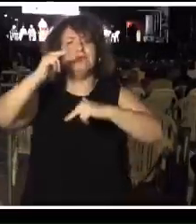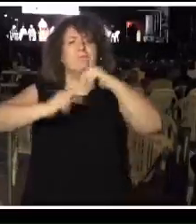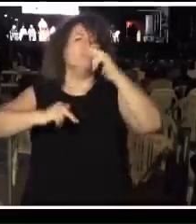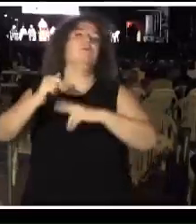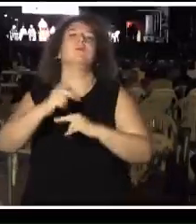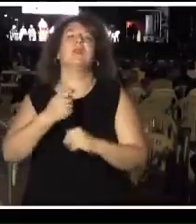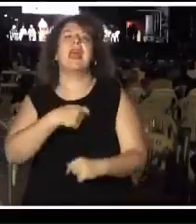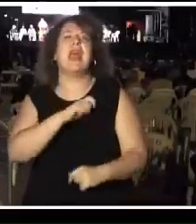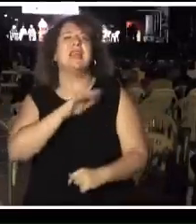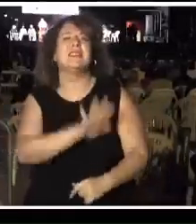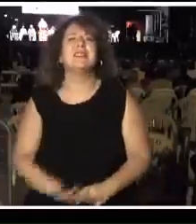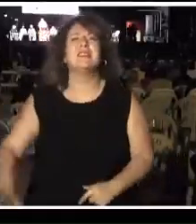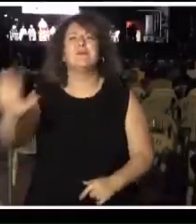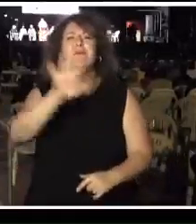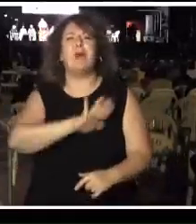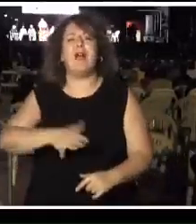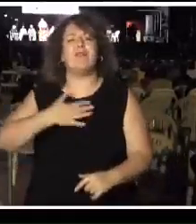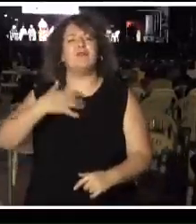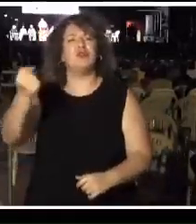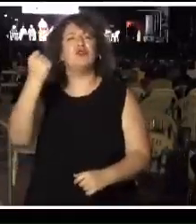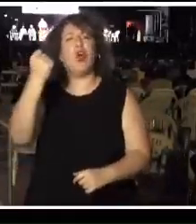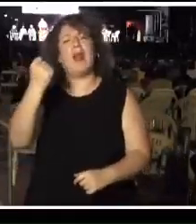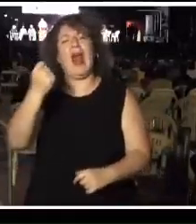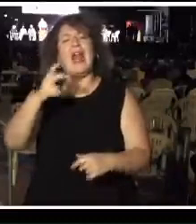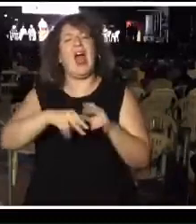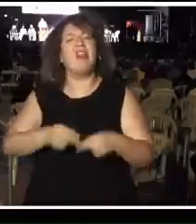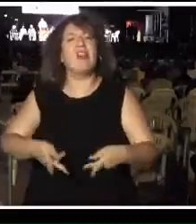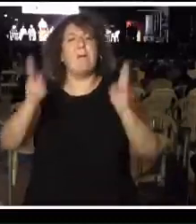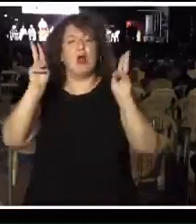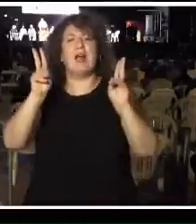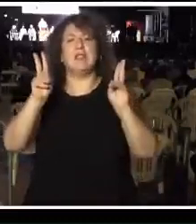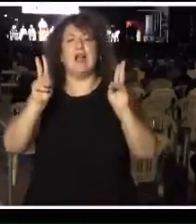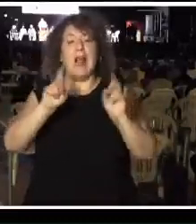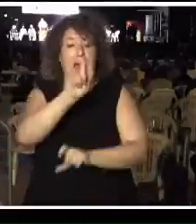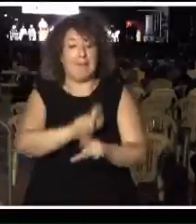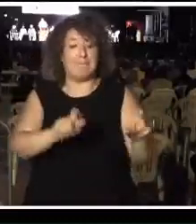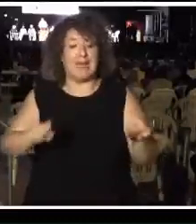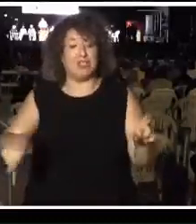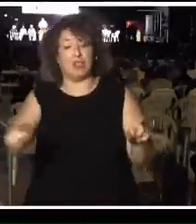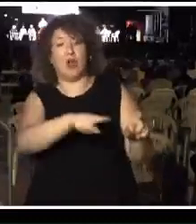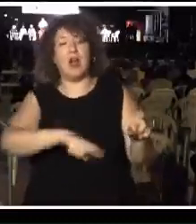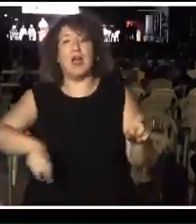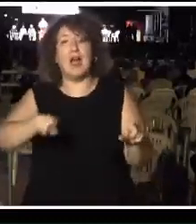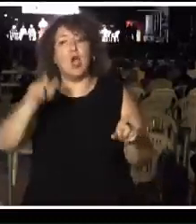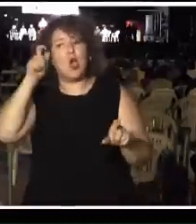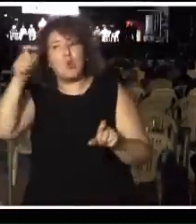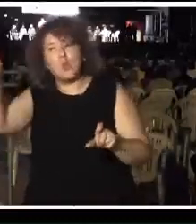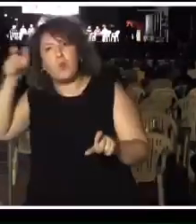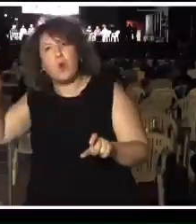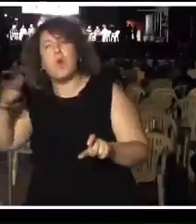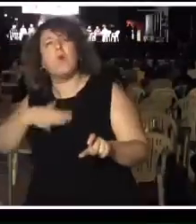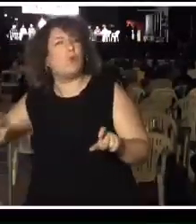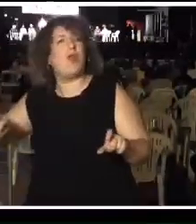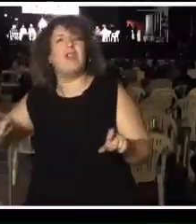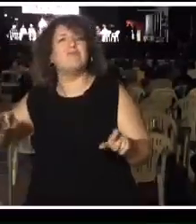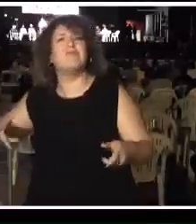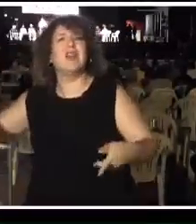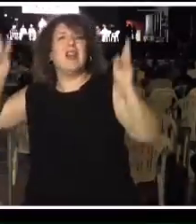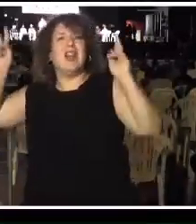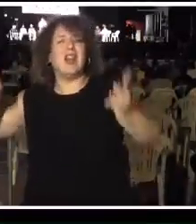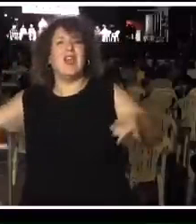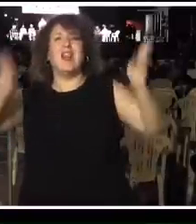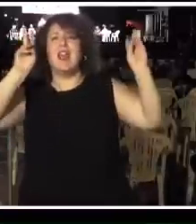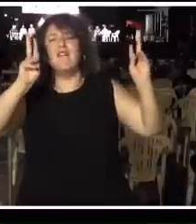España plenamente soberana y democrática, en la que las personas y pueblos sean libres en